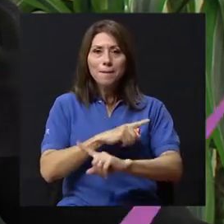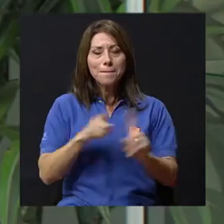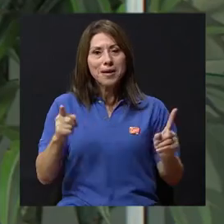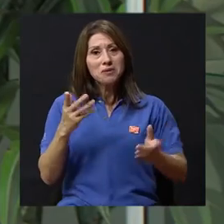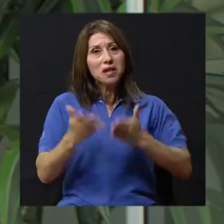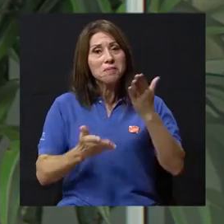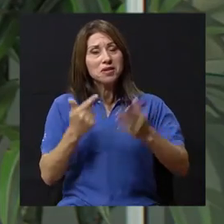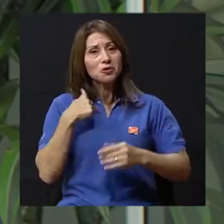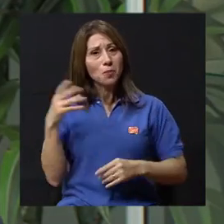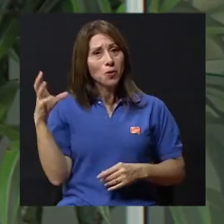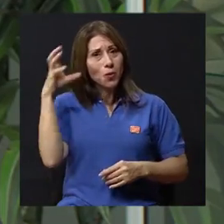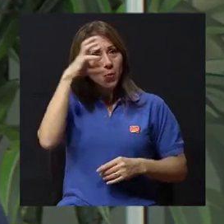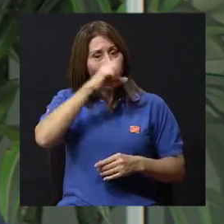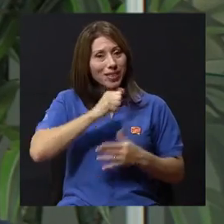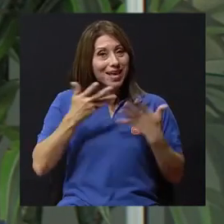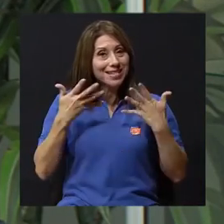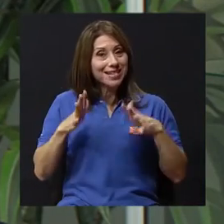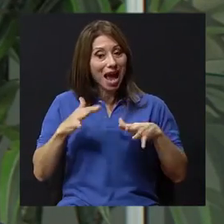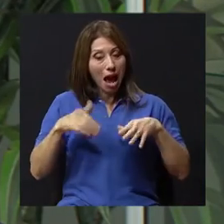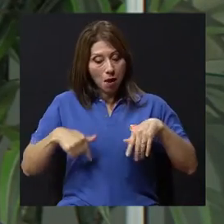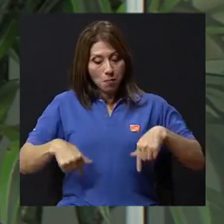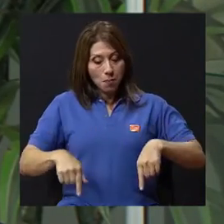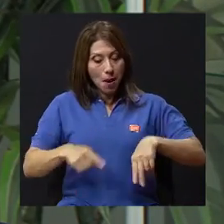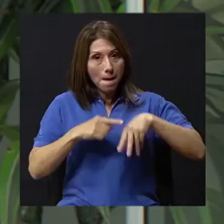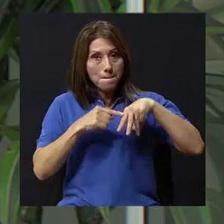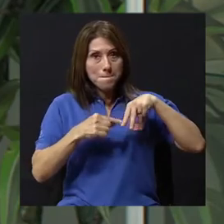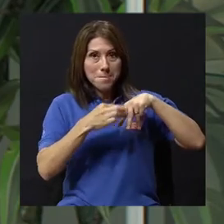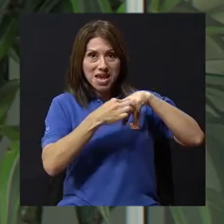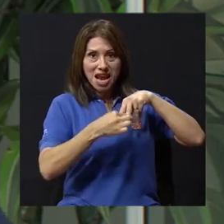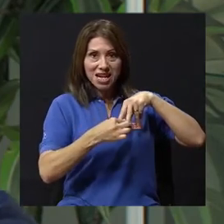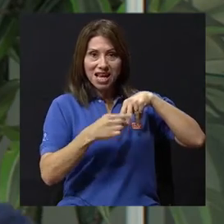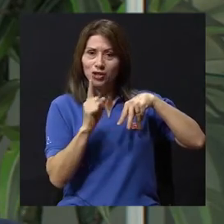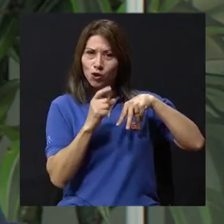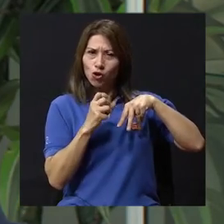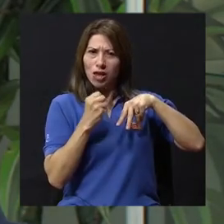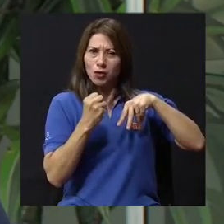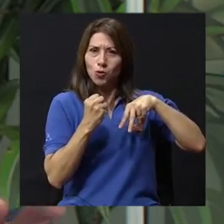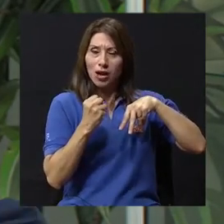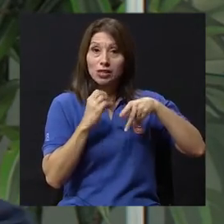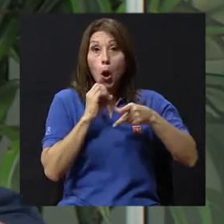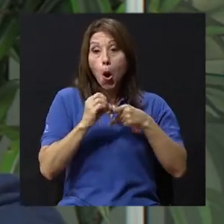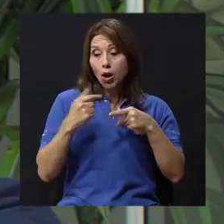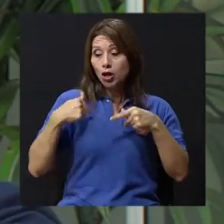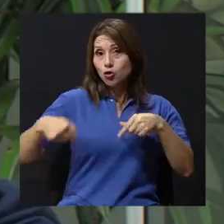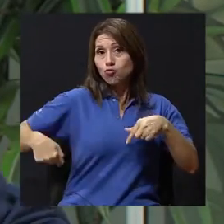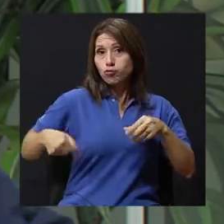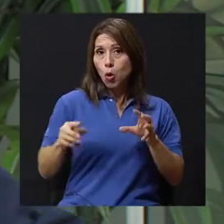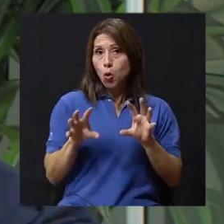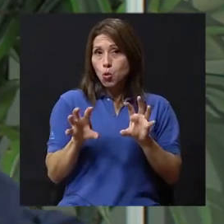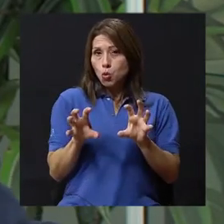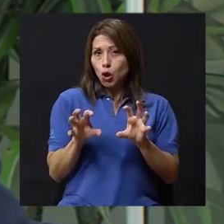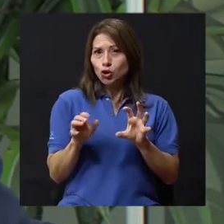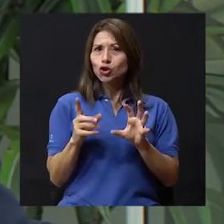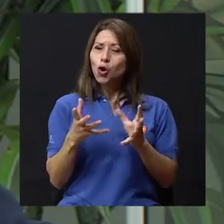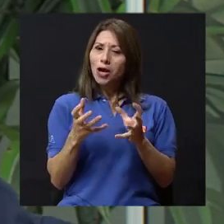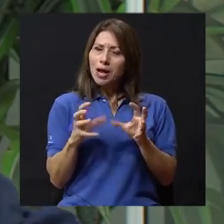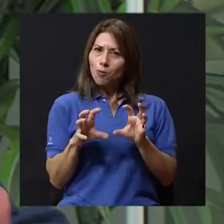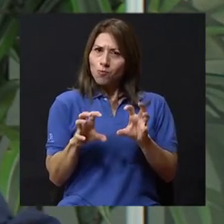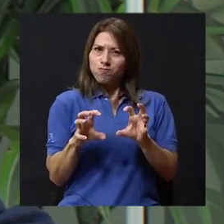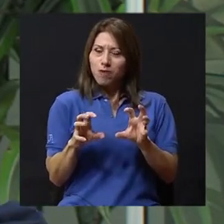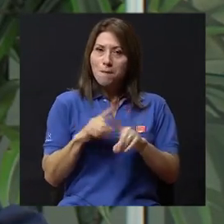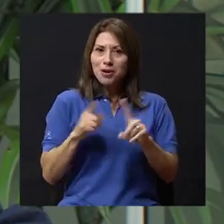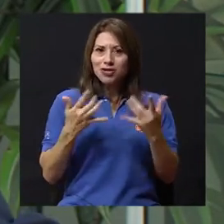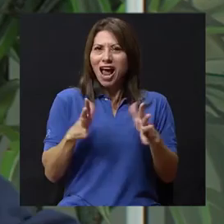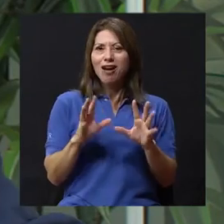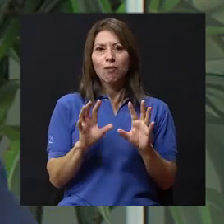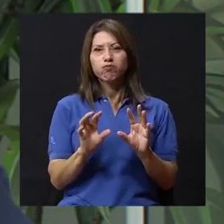cuenta que ya las piernas no son tan duras o que los glúteos, que los quería tener más duros, ya no son tan así. O que de